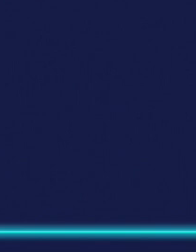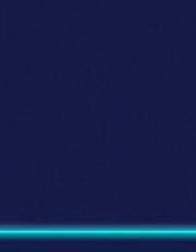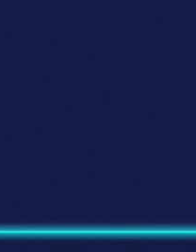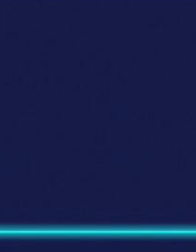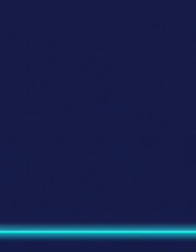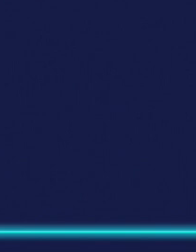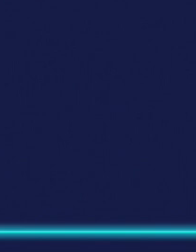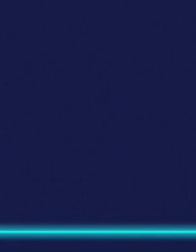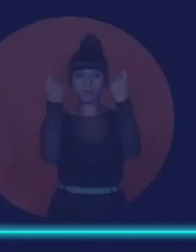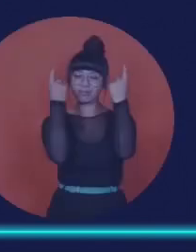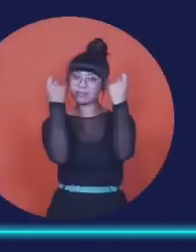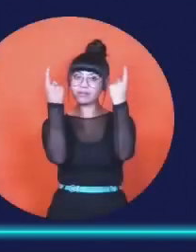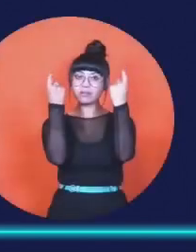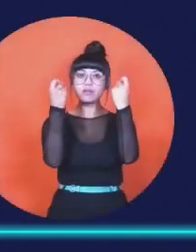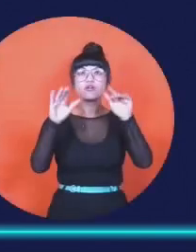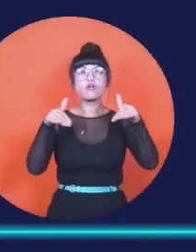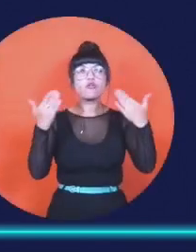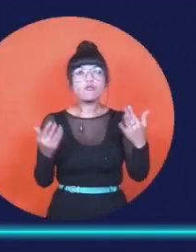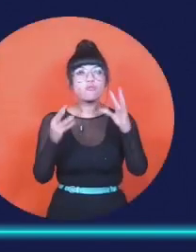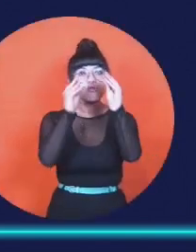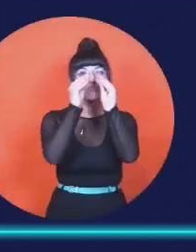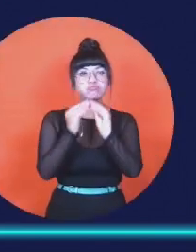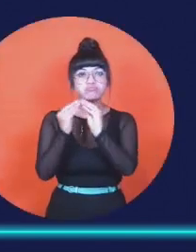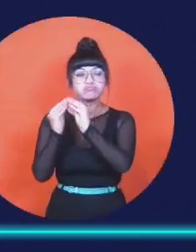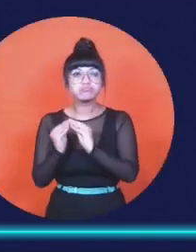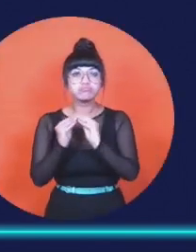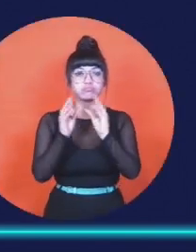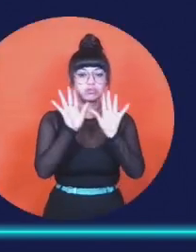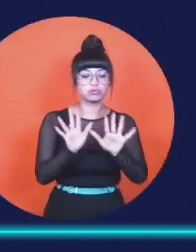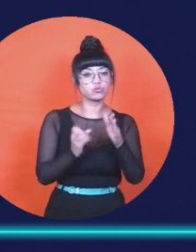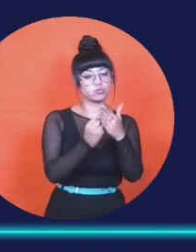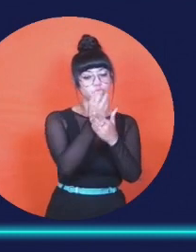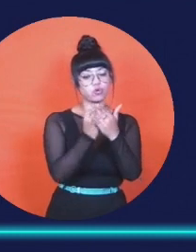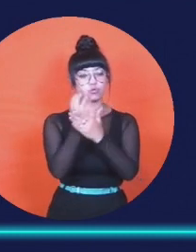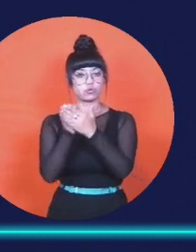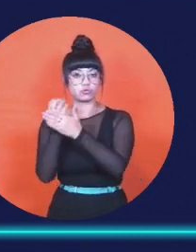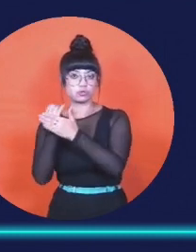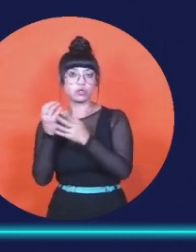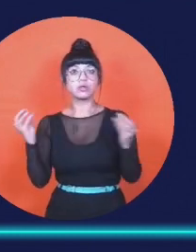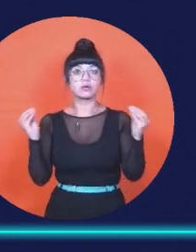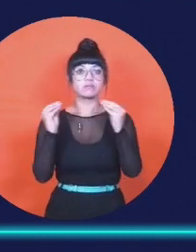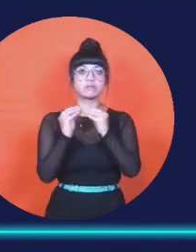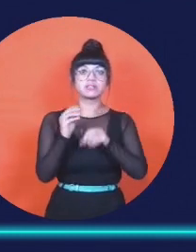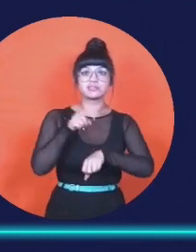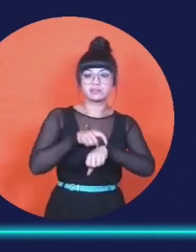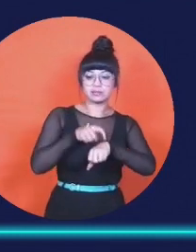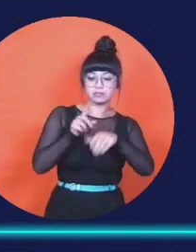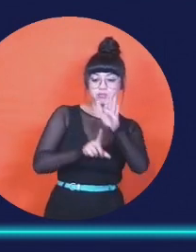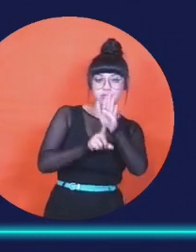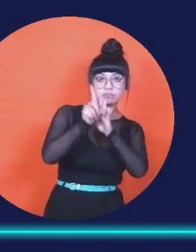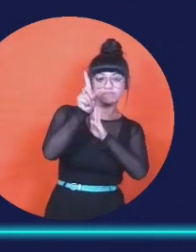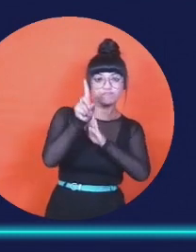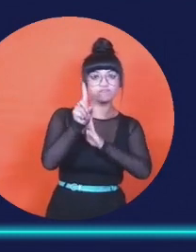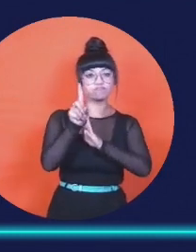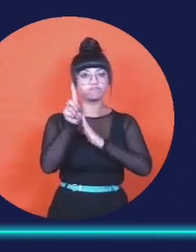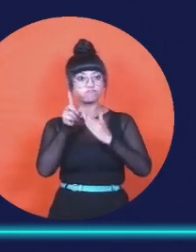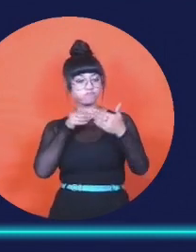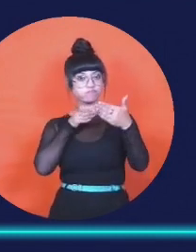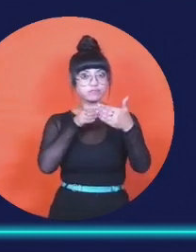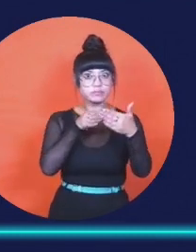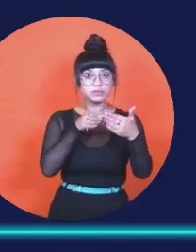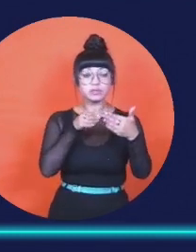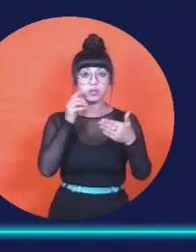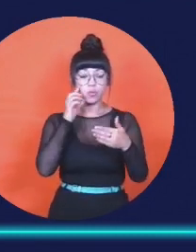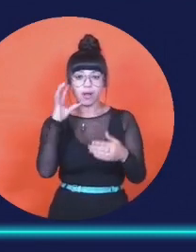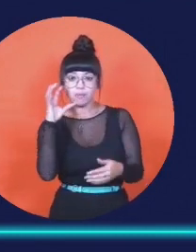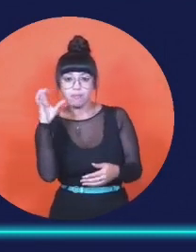a entender cómo funcionaban las maneras de producción y el tipo de desarrollo al que nos estábamos enfrentando, que fue un descubrimiento